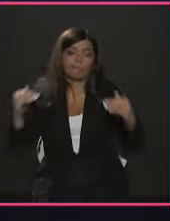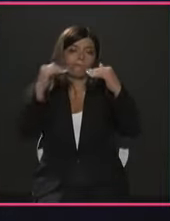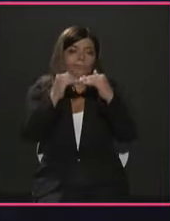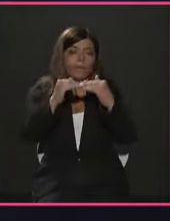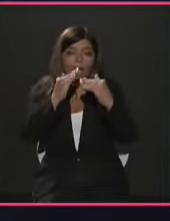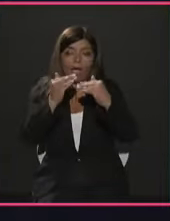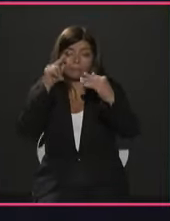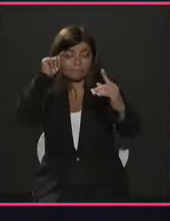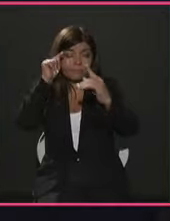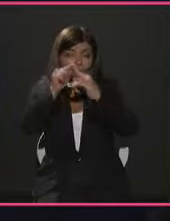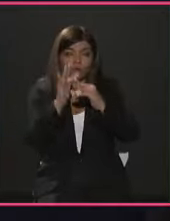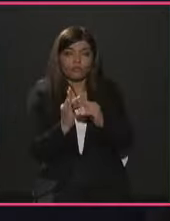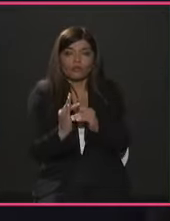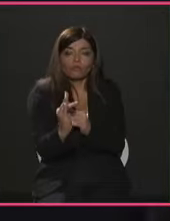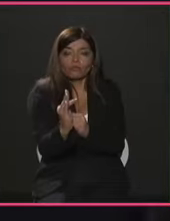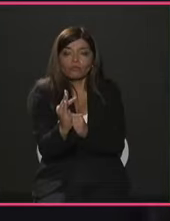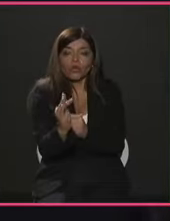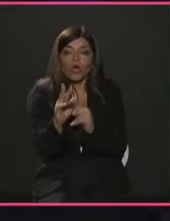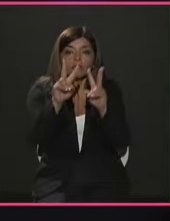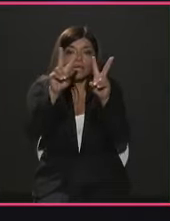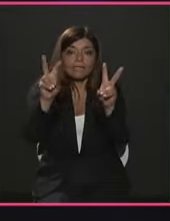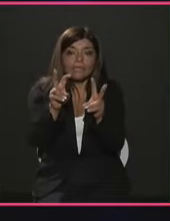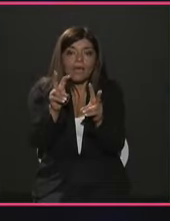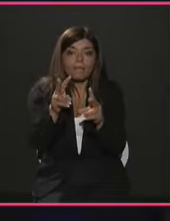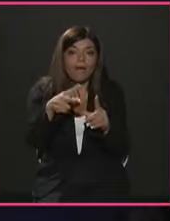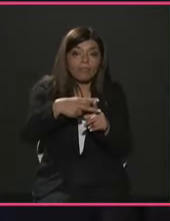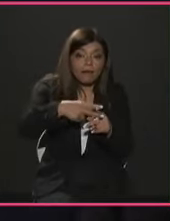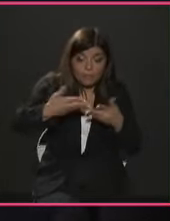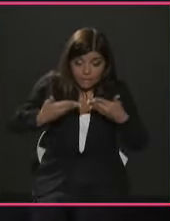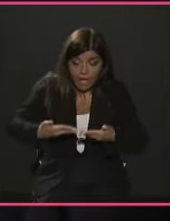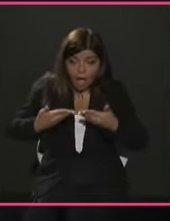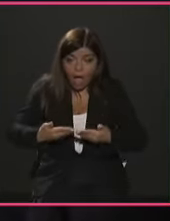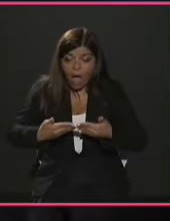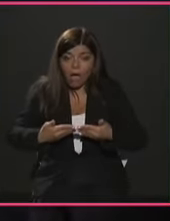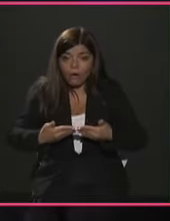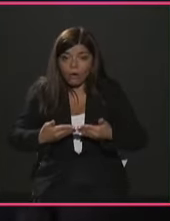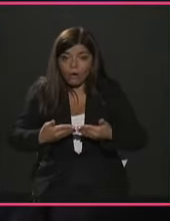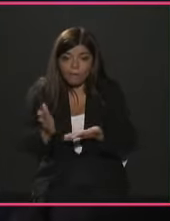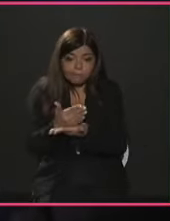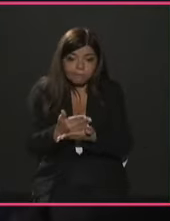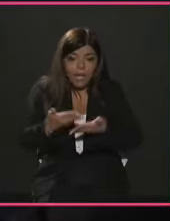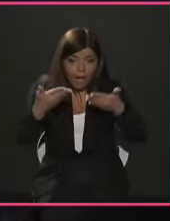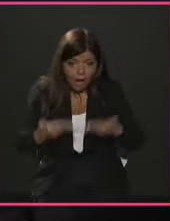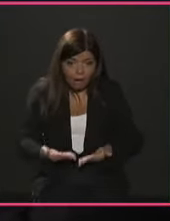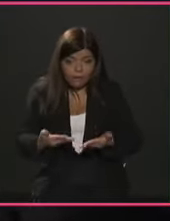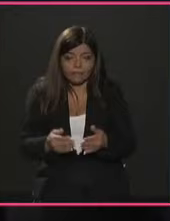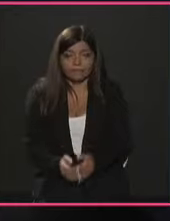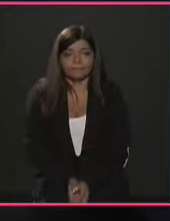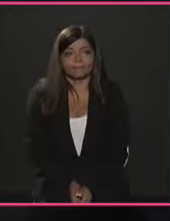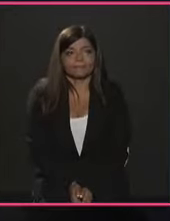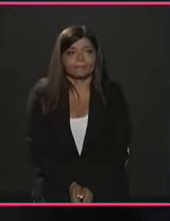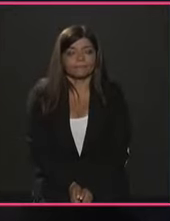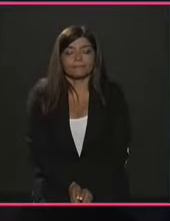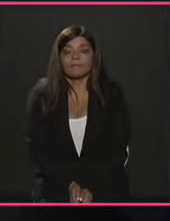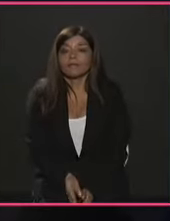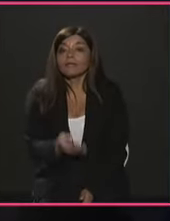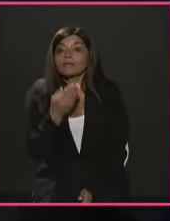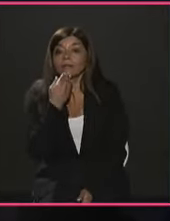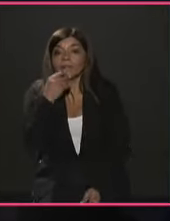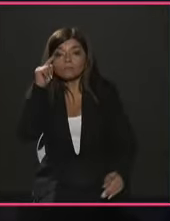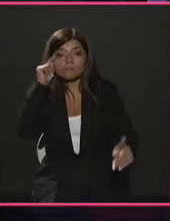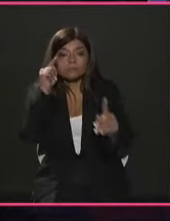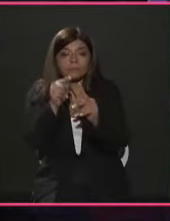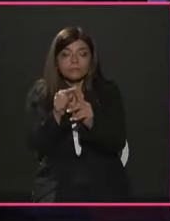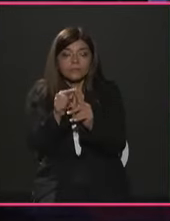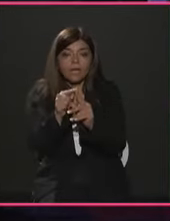en el futuro respecto a las herramientas que tenemos en disposición para estrategia también nos tenemos que enfocar en